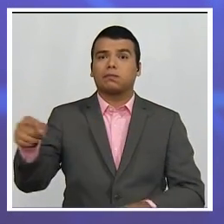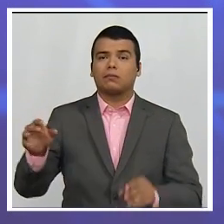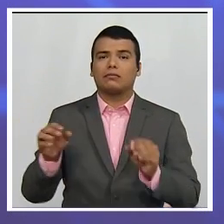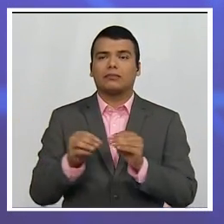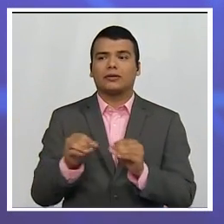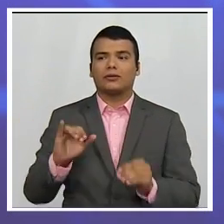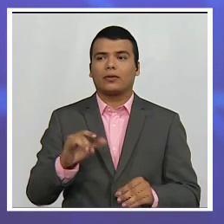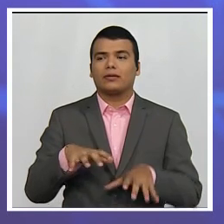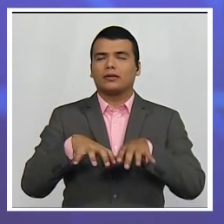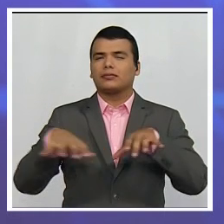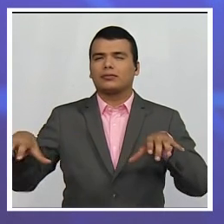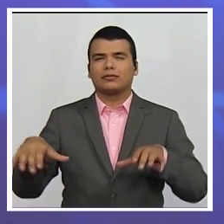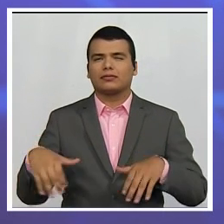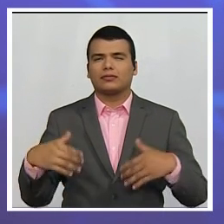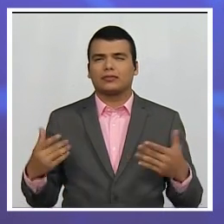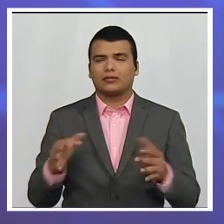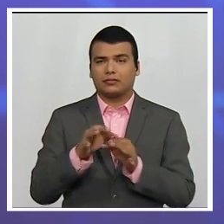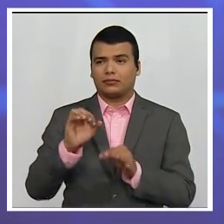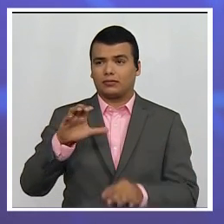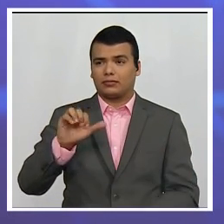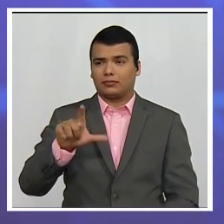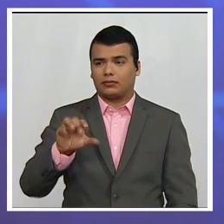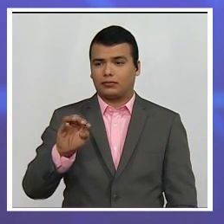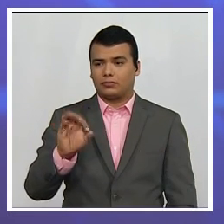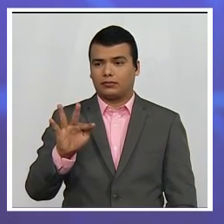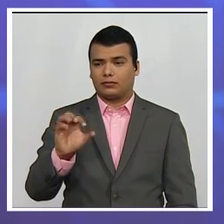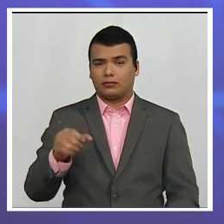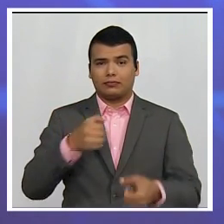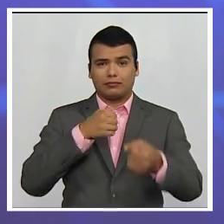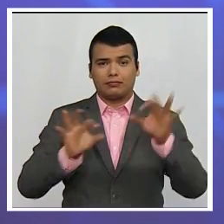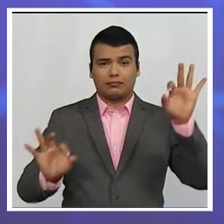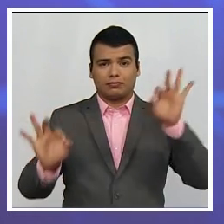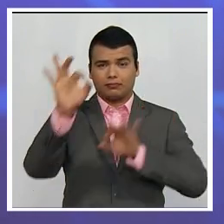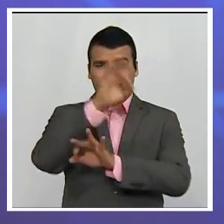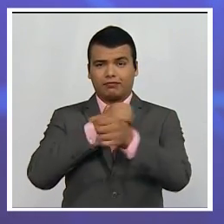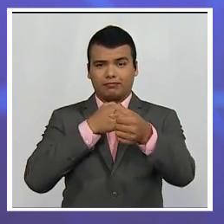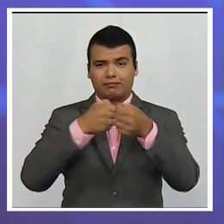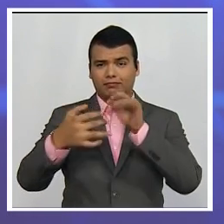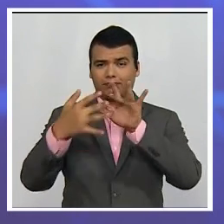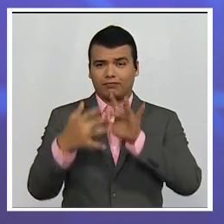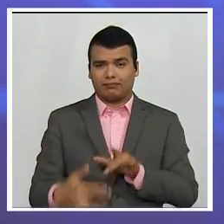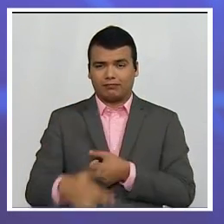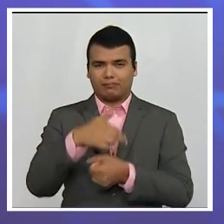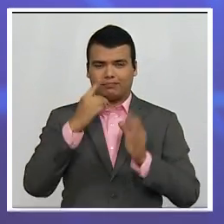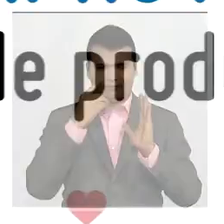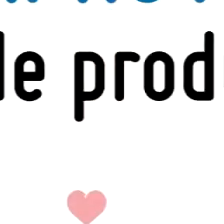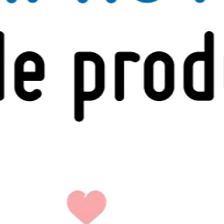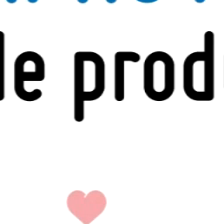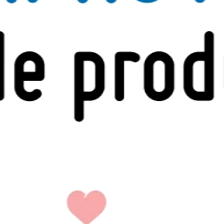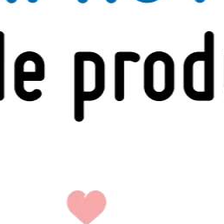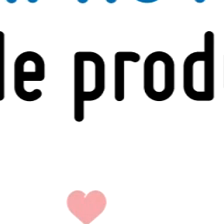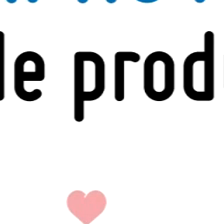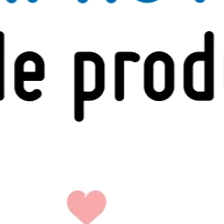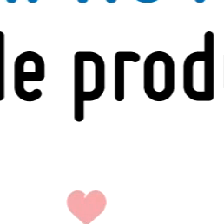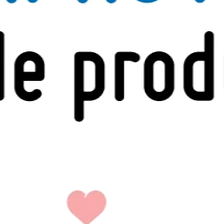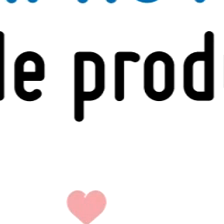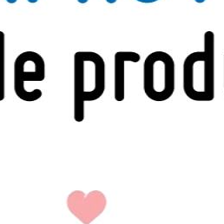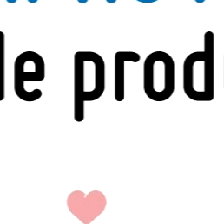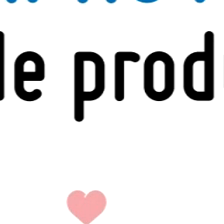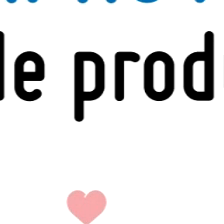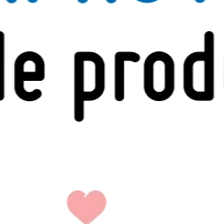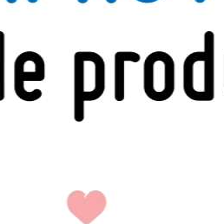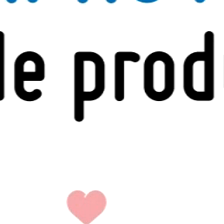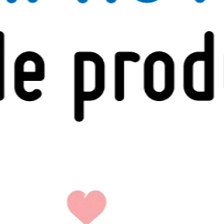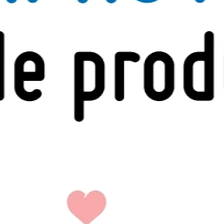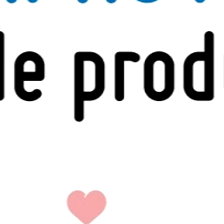noticiero descentralizado desde caloto cauca telepacífico noticias más cerca de la región ya regresamos últimos días